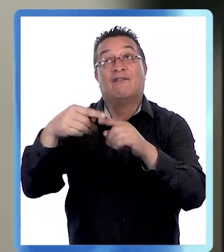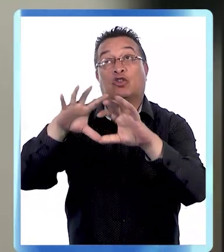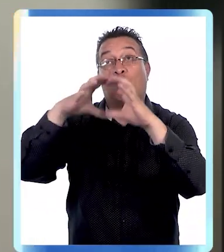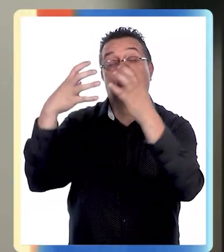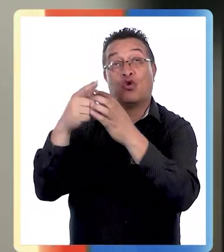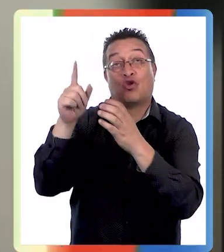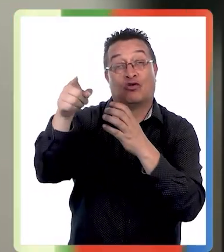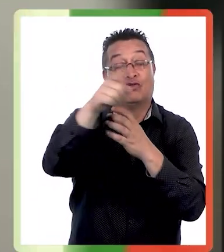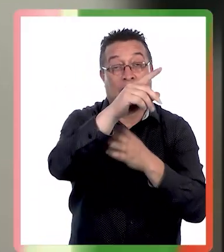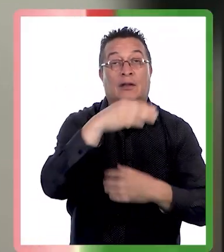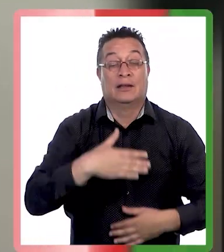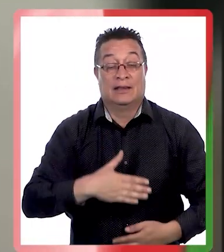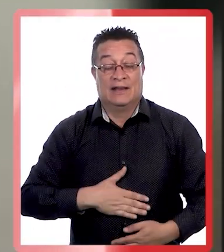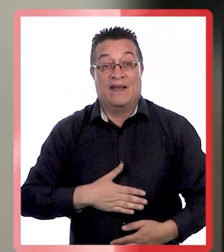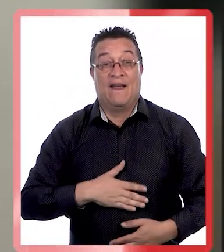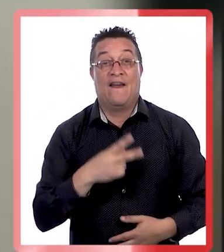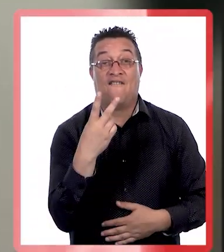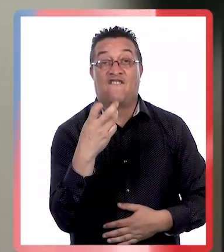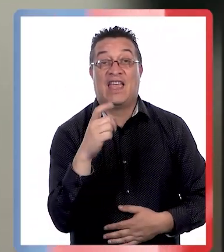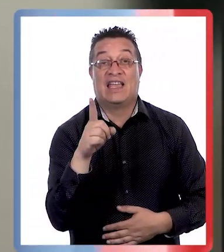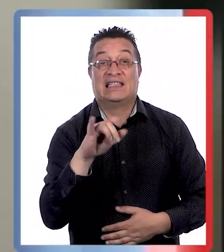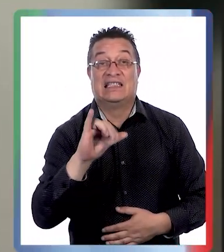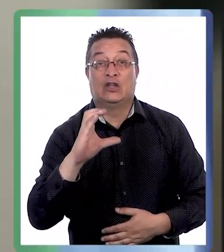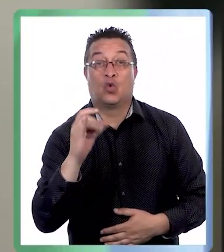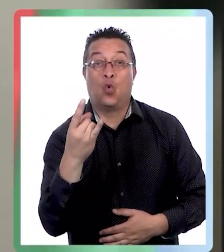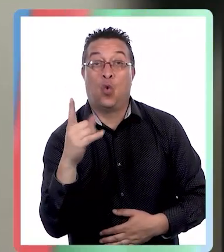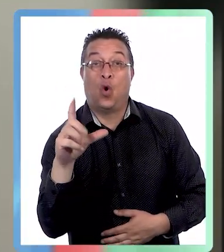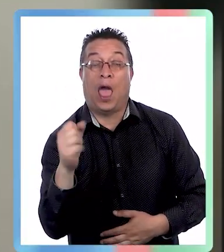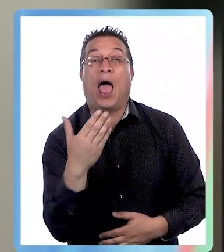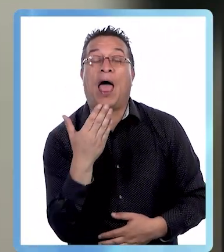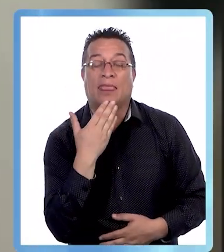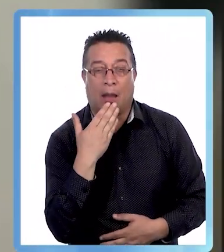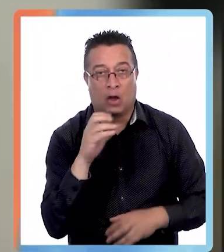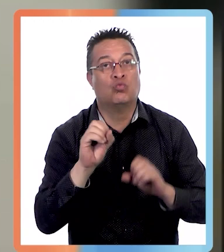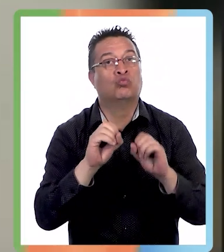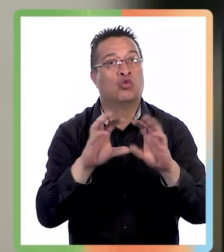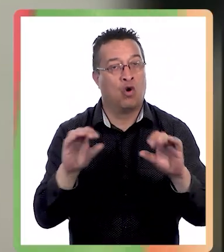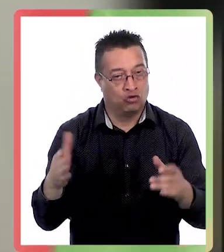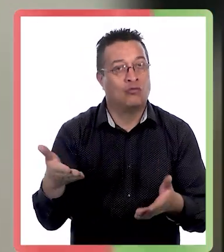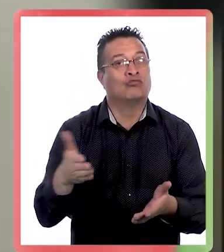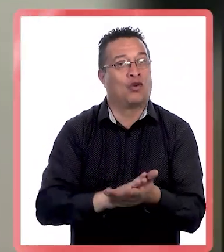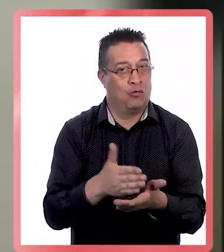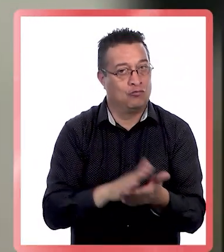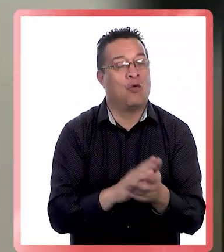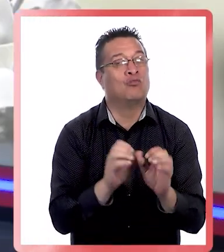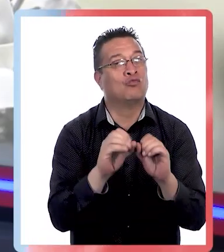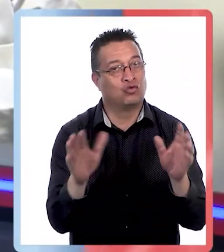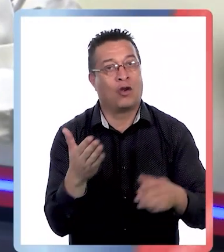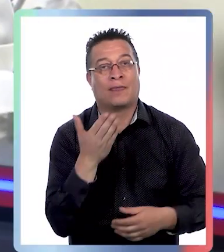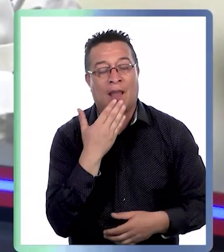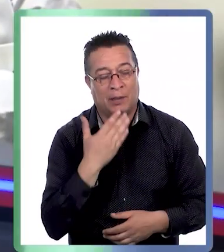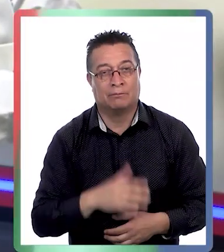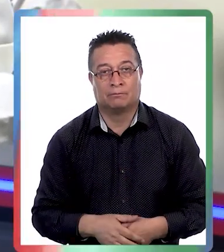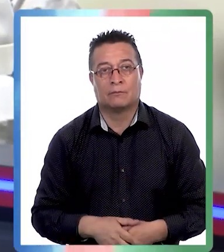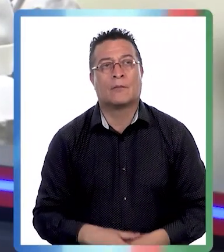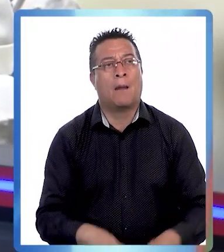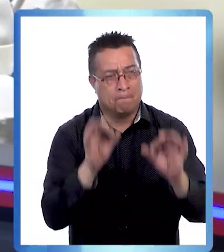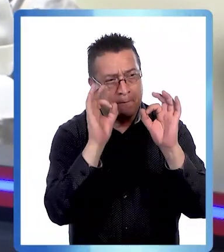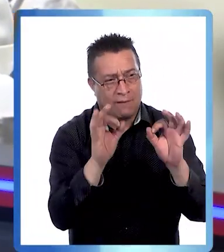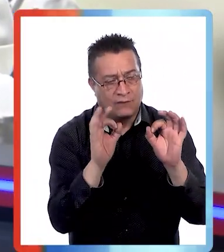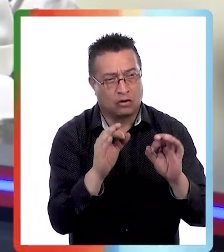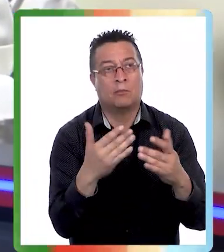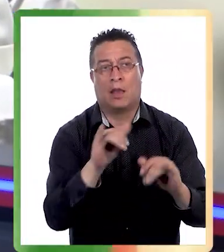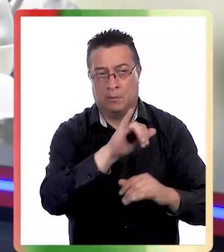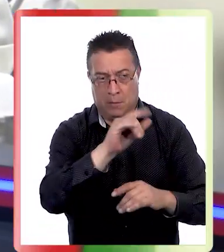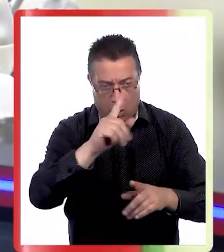el cáncer de vesícula biliar también tiene un número de pacientes afectados bastante importante. Perfecto. Doctor, vamos a